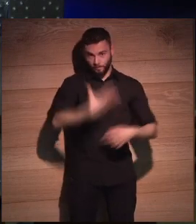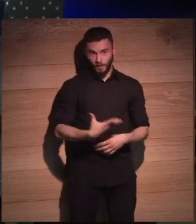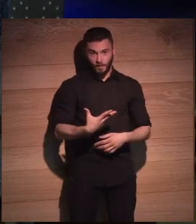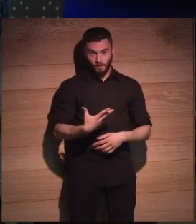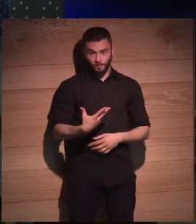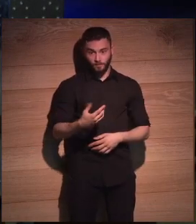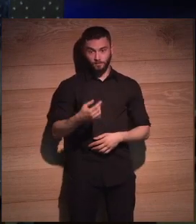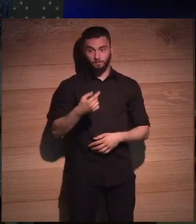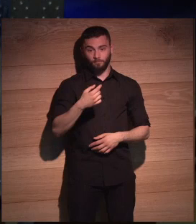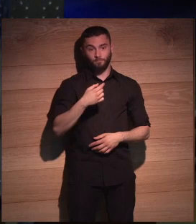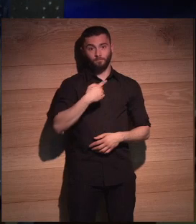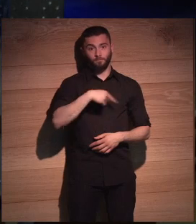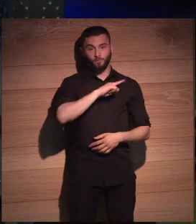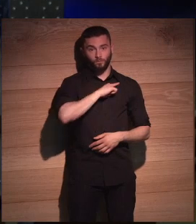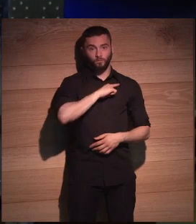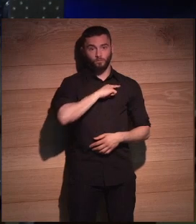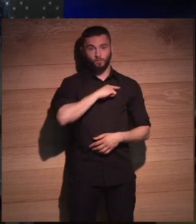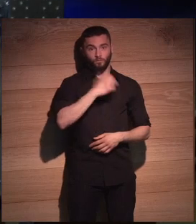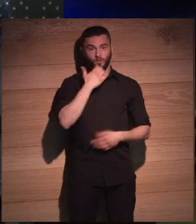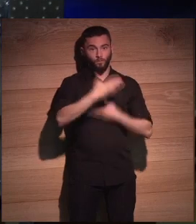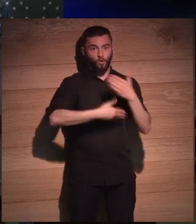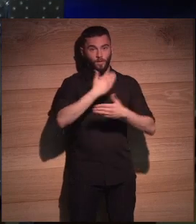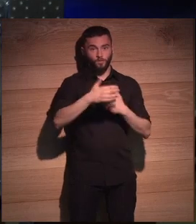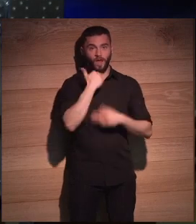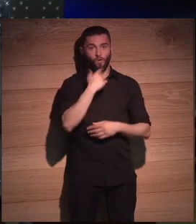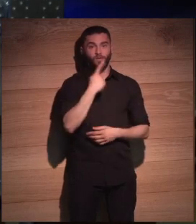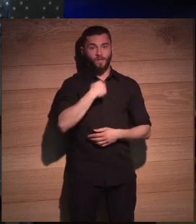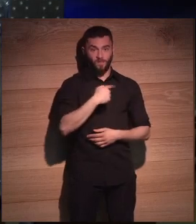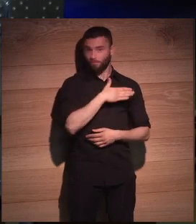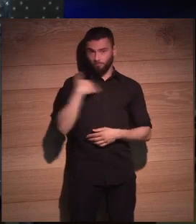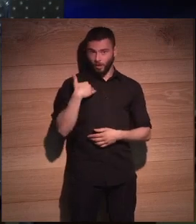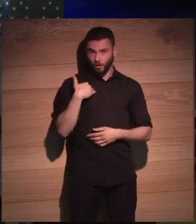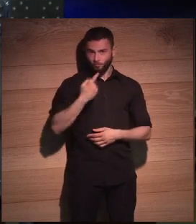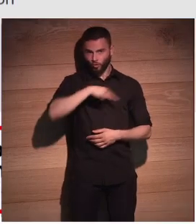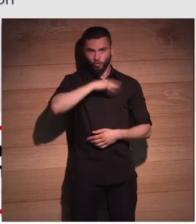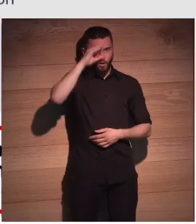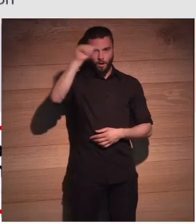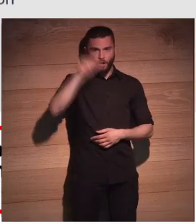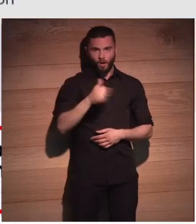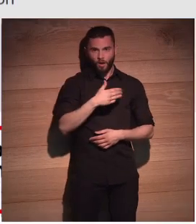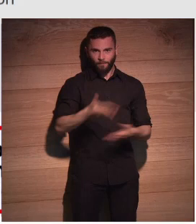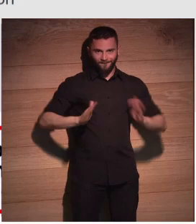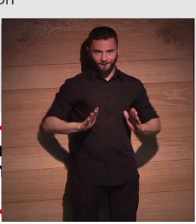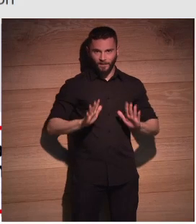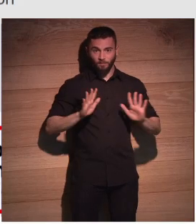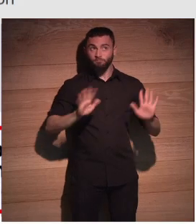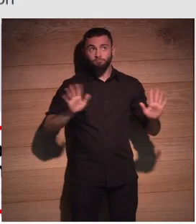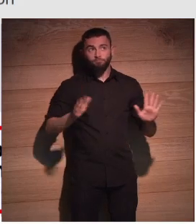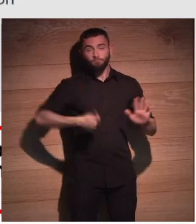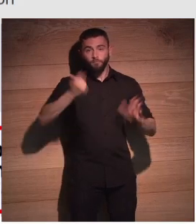y si tenéis algo que decir a lo largo de todo el proceso y tal, pues estaríamos mucho más que encantados de escucharos. Y nada